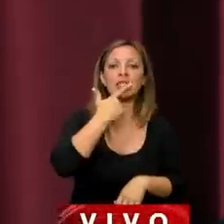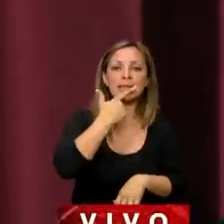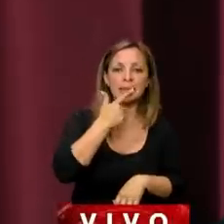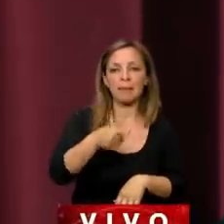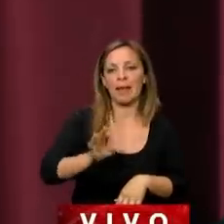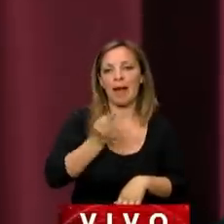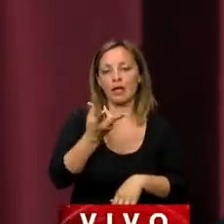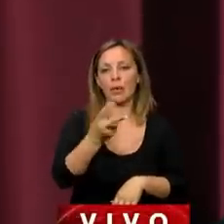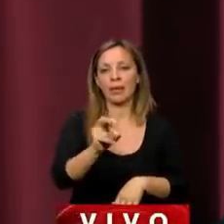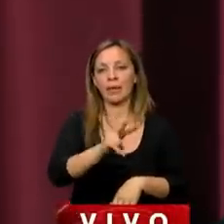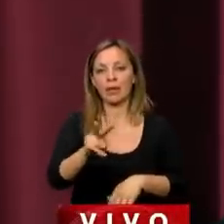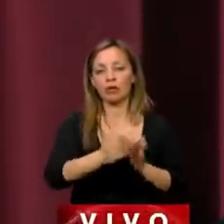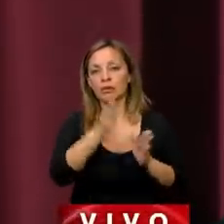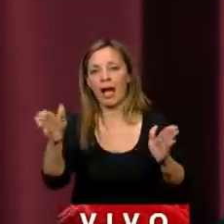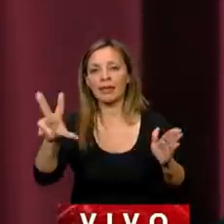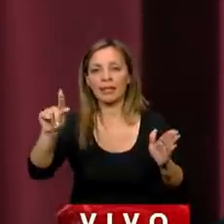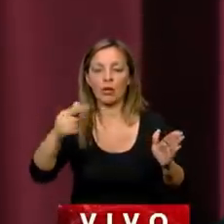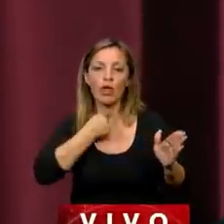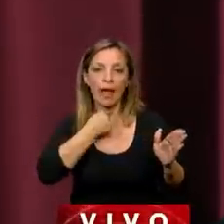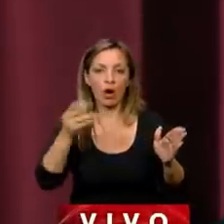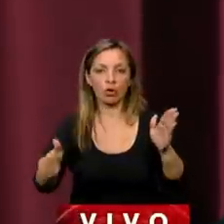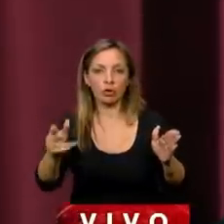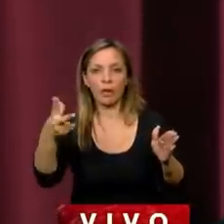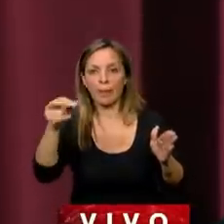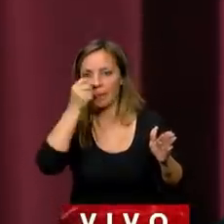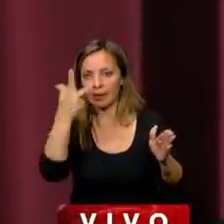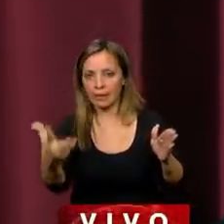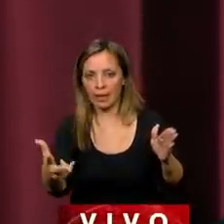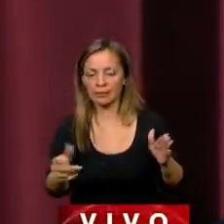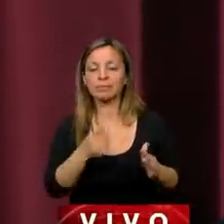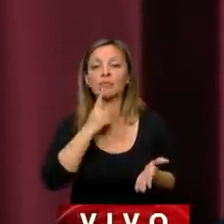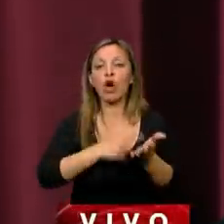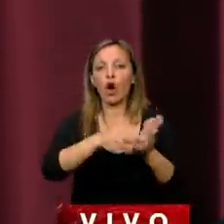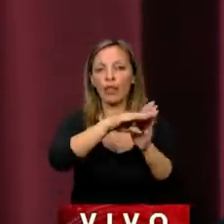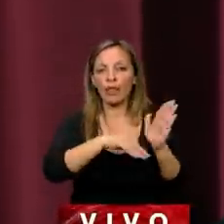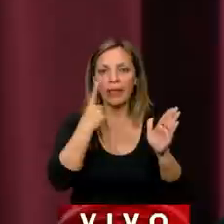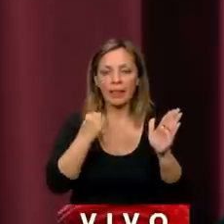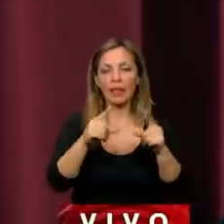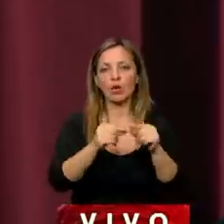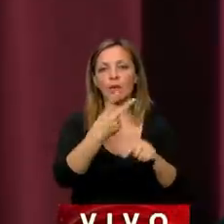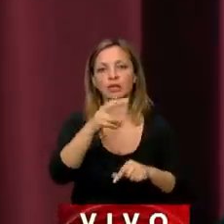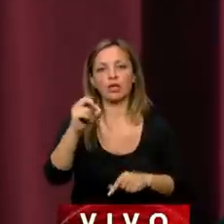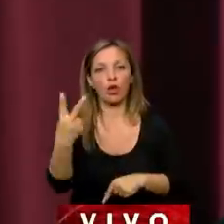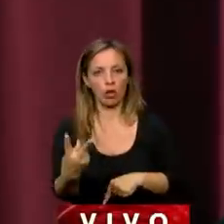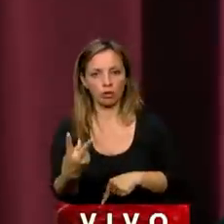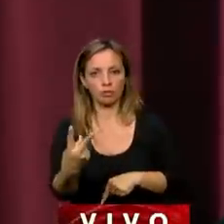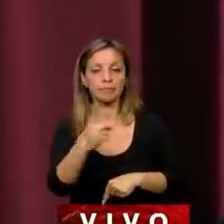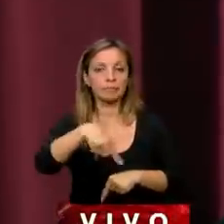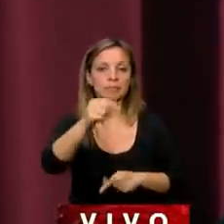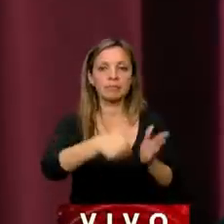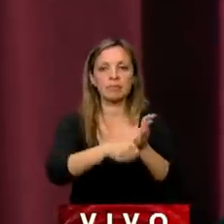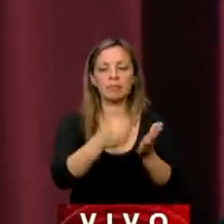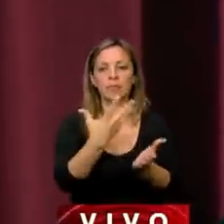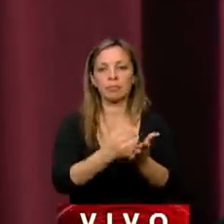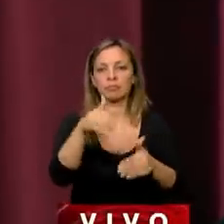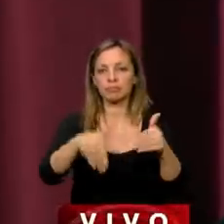del 2022 al 31 de agosto del 2023. Orden del día número 202. Sírvanse marcar